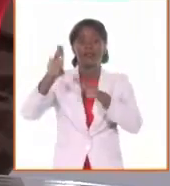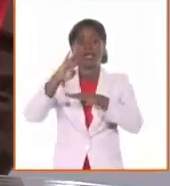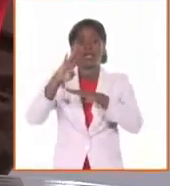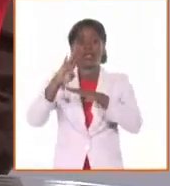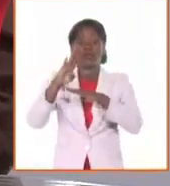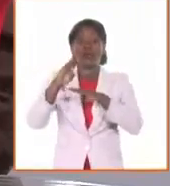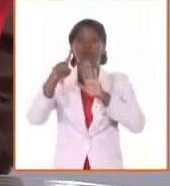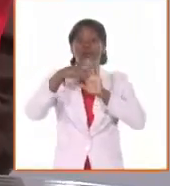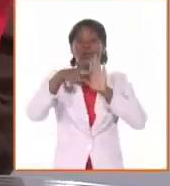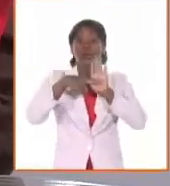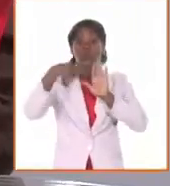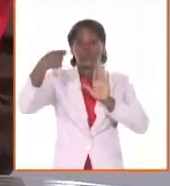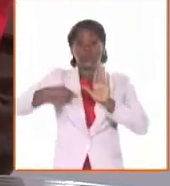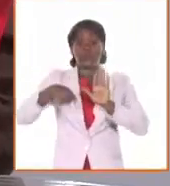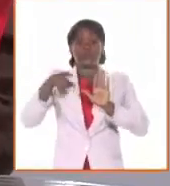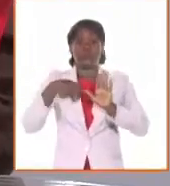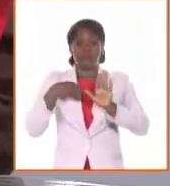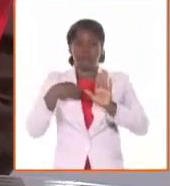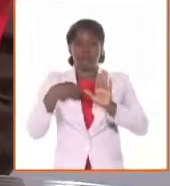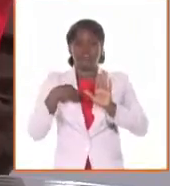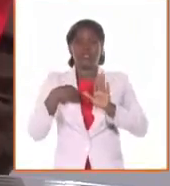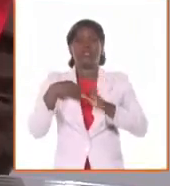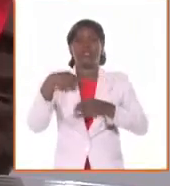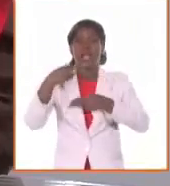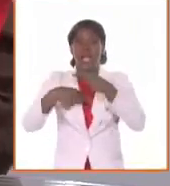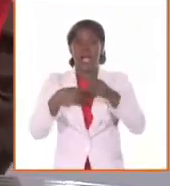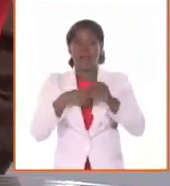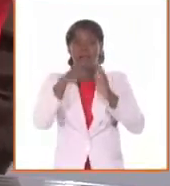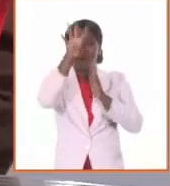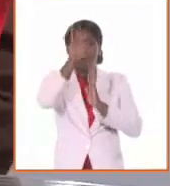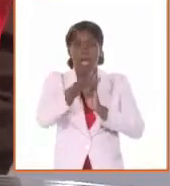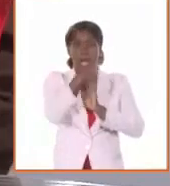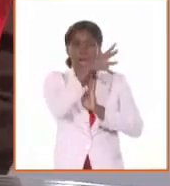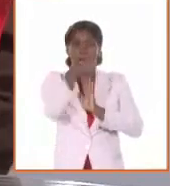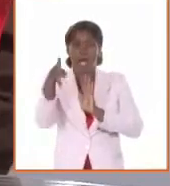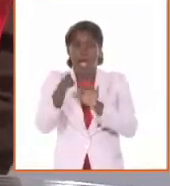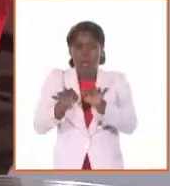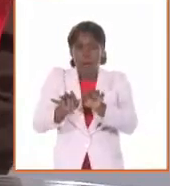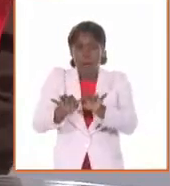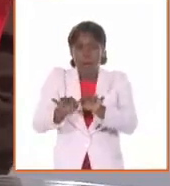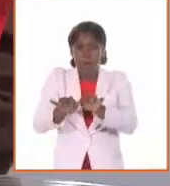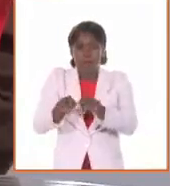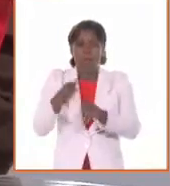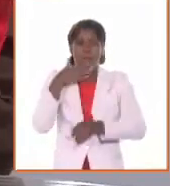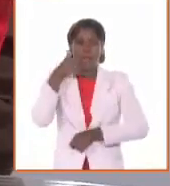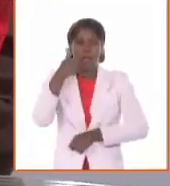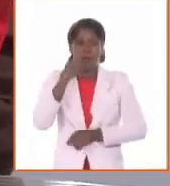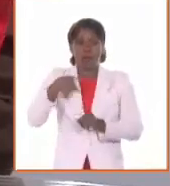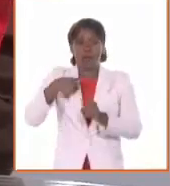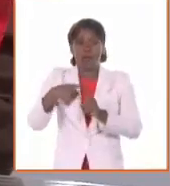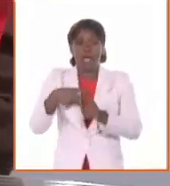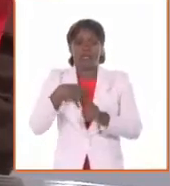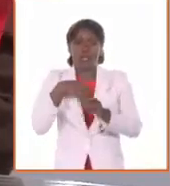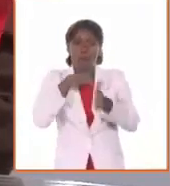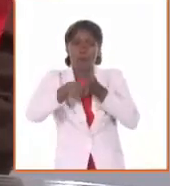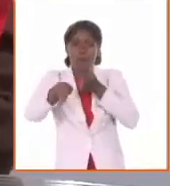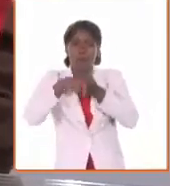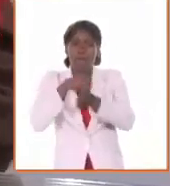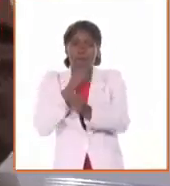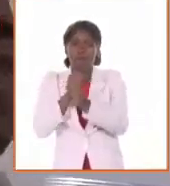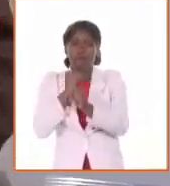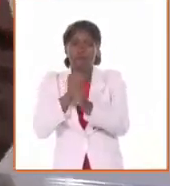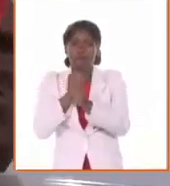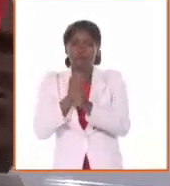estamos incrementando los controles integrales estamos incrementando las visitas sorpresivas que nos dan muchísimo trigo